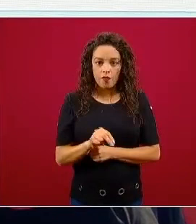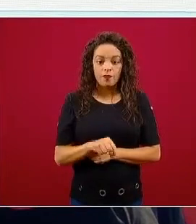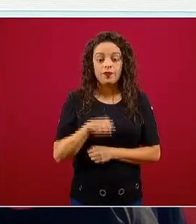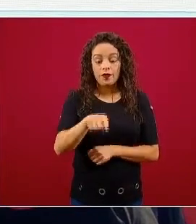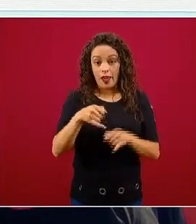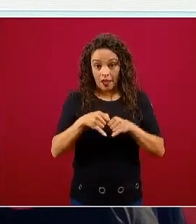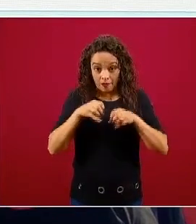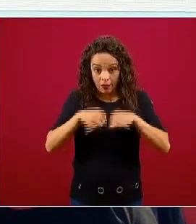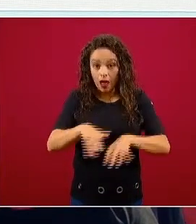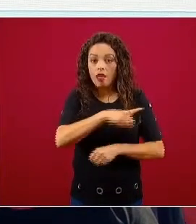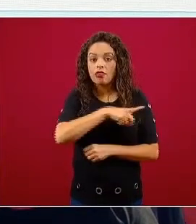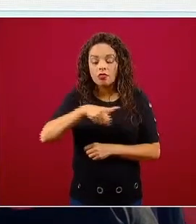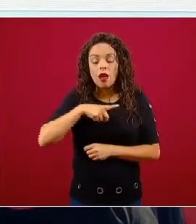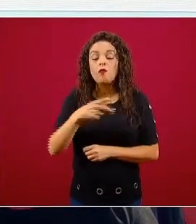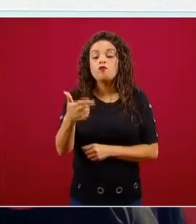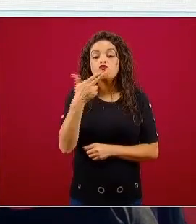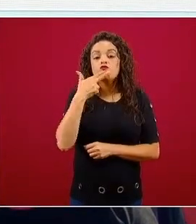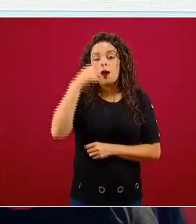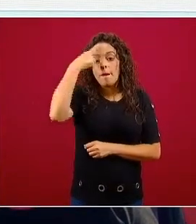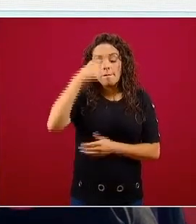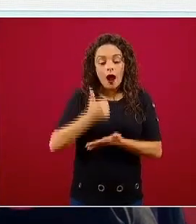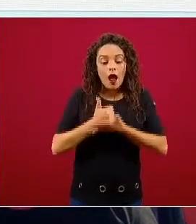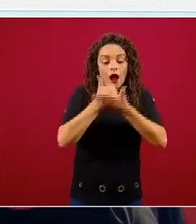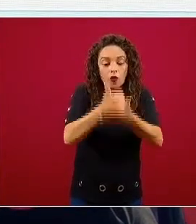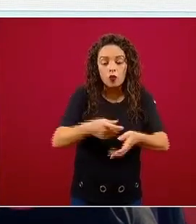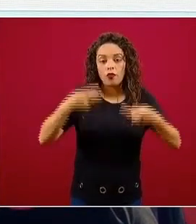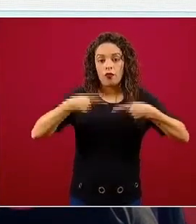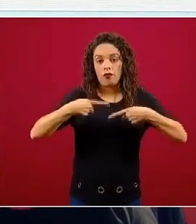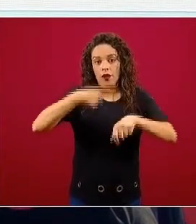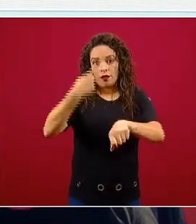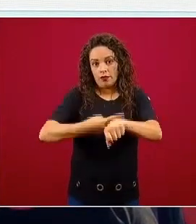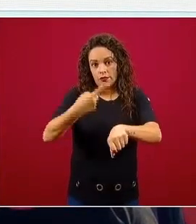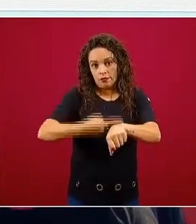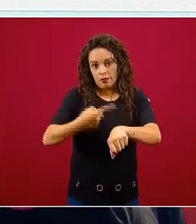a los pacientes. La siguiente, por favor.